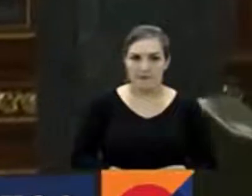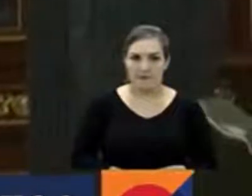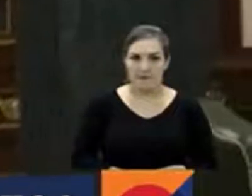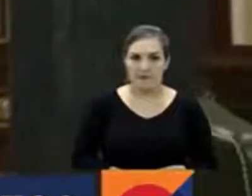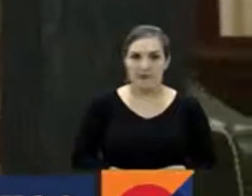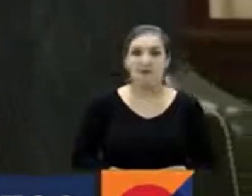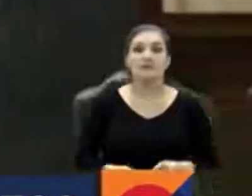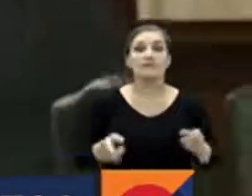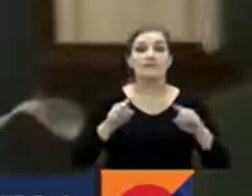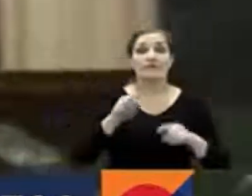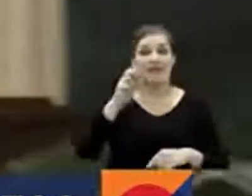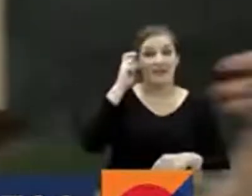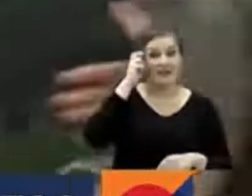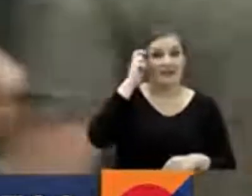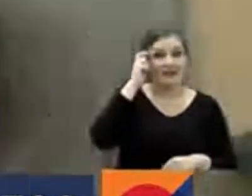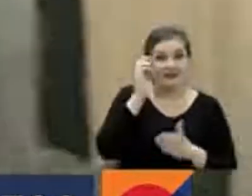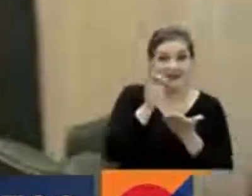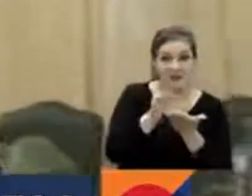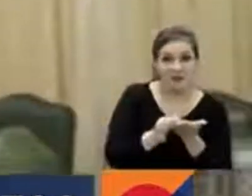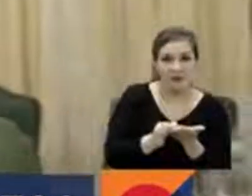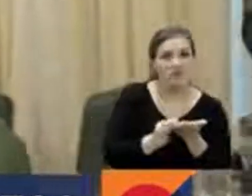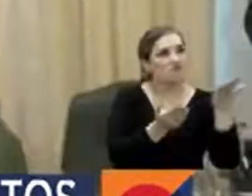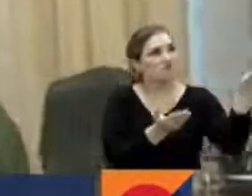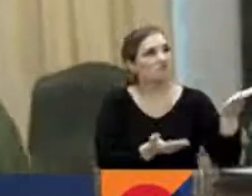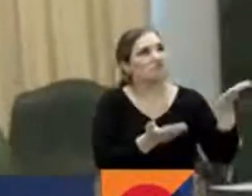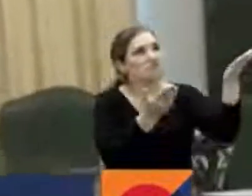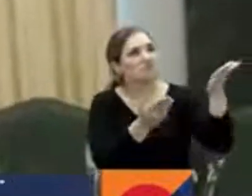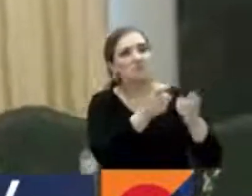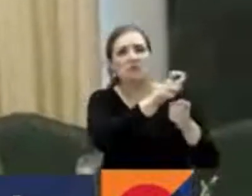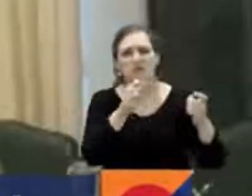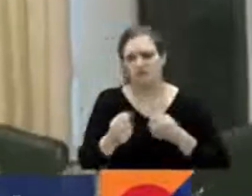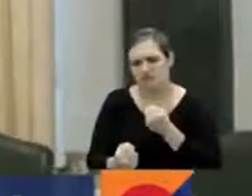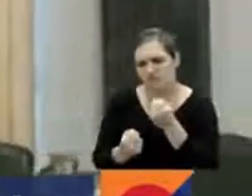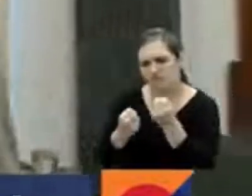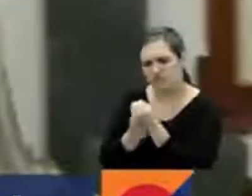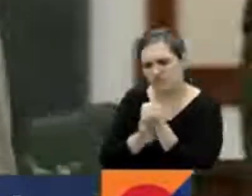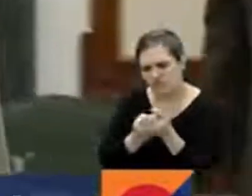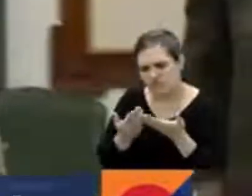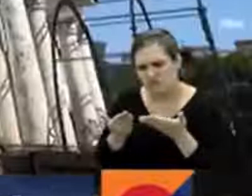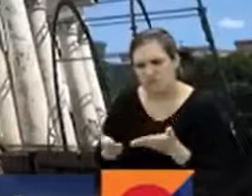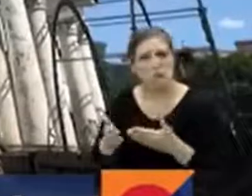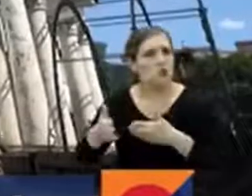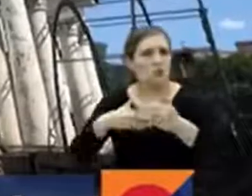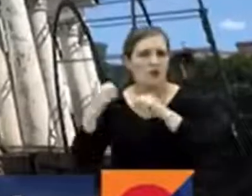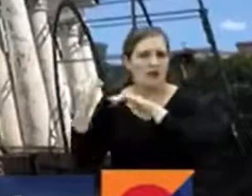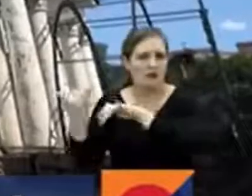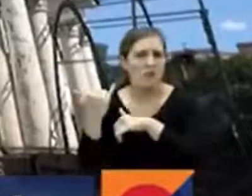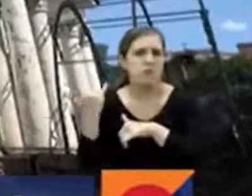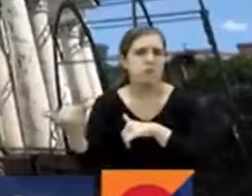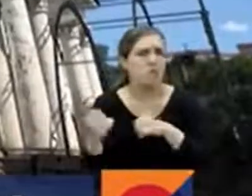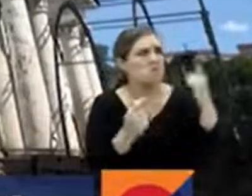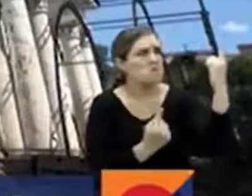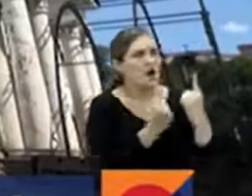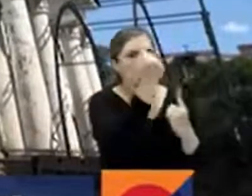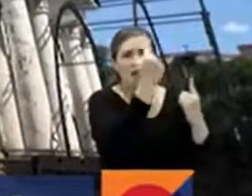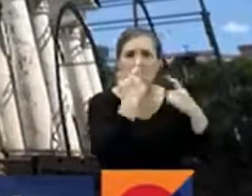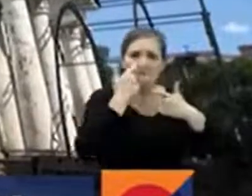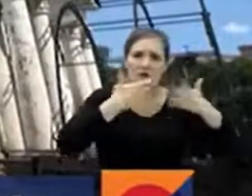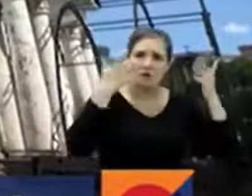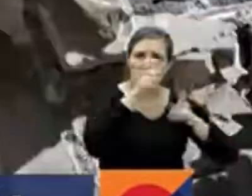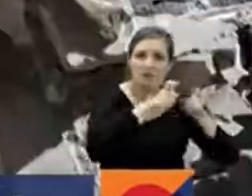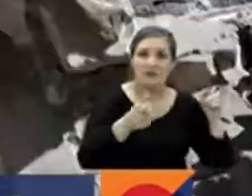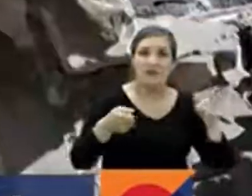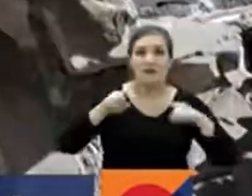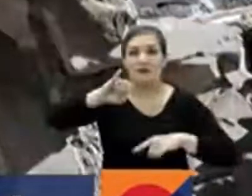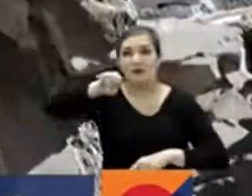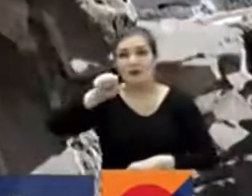Entre tanto, Kiev sigue siendo anfitriona de aquellos que expresan apoyo aún con la guerra en curso. Y cuando en terreno regiones como